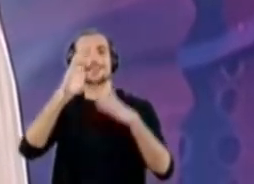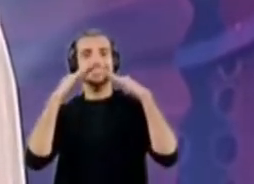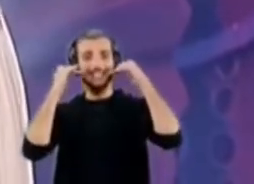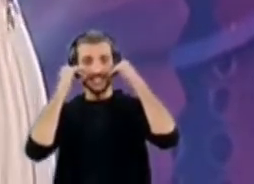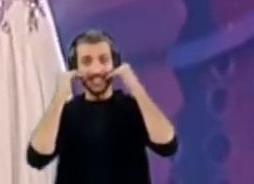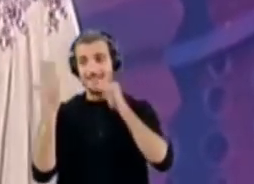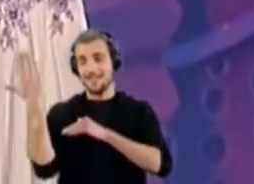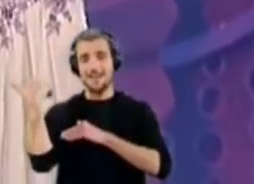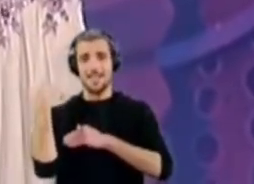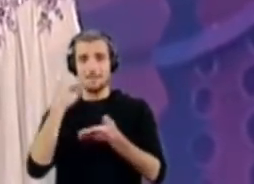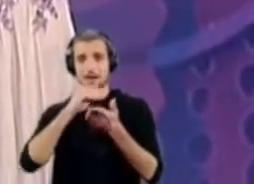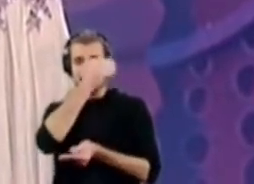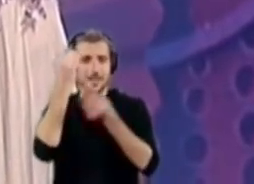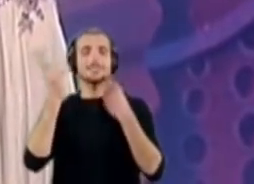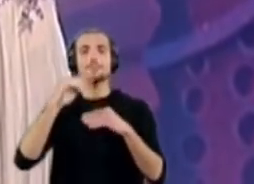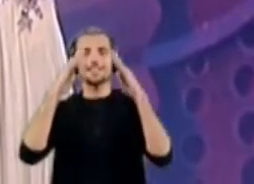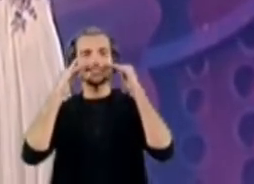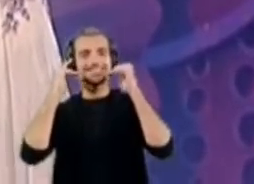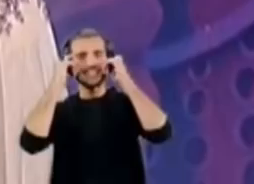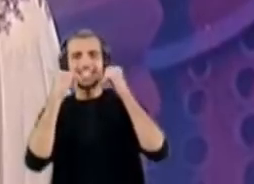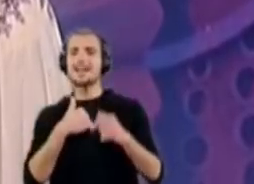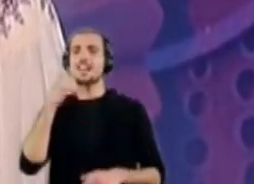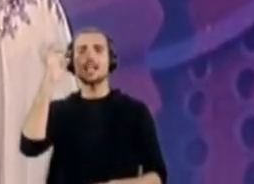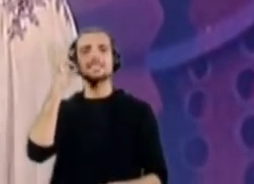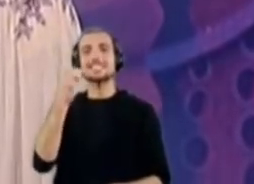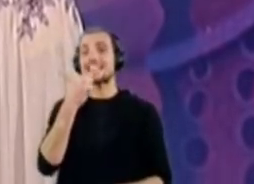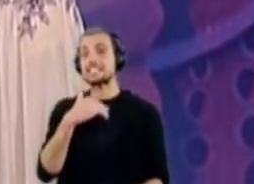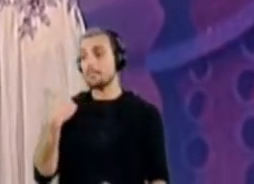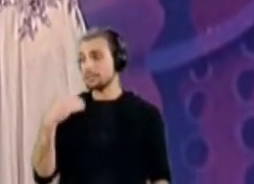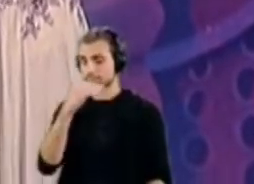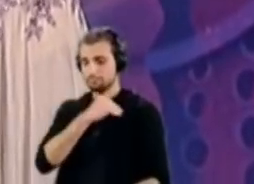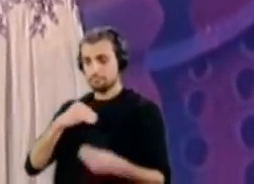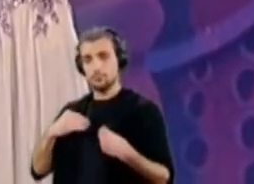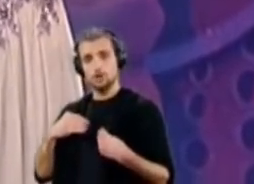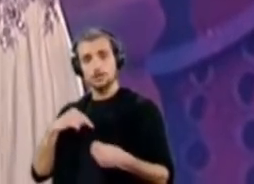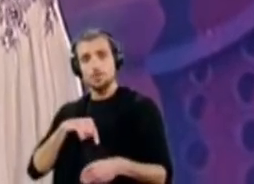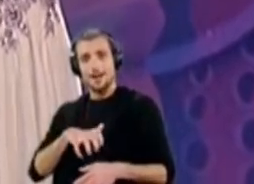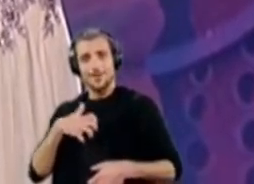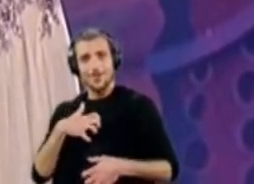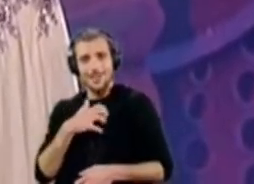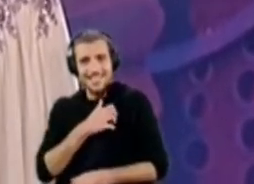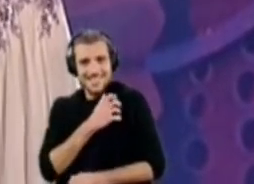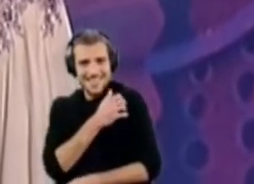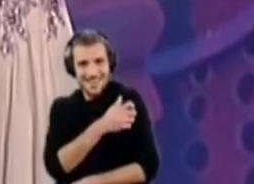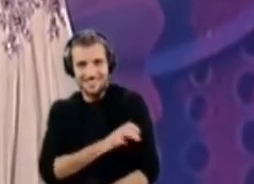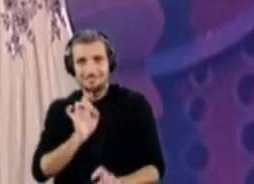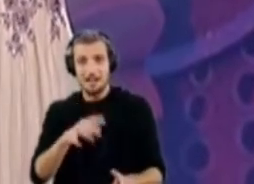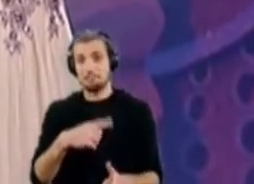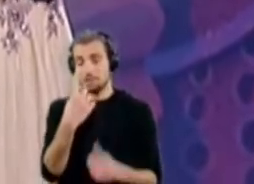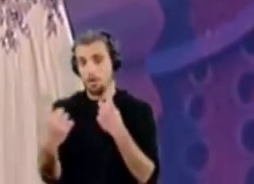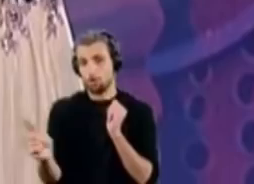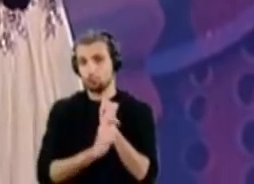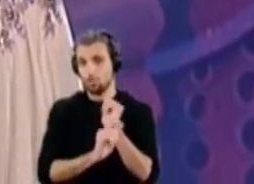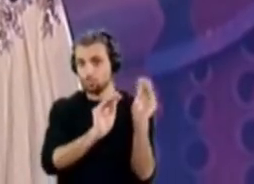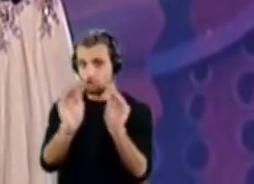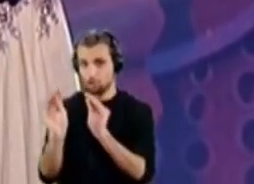derrochadora. Y ella dice que es porque cuando la pintan siente cosquillas. Yo no sé qué sentiría. Cada uno tiene su truco. Vamos con el siguiente, un número